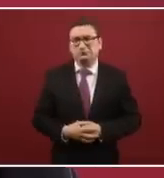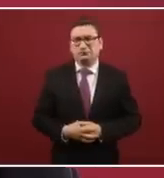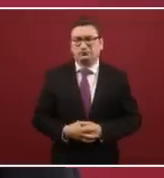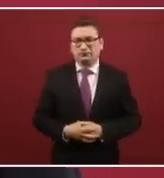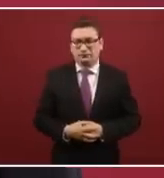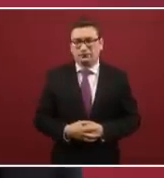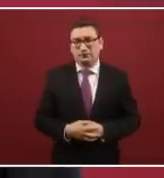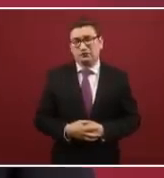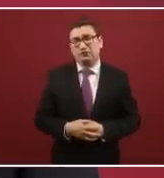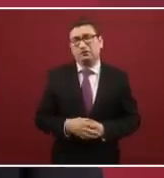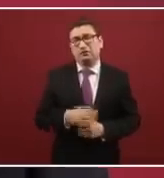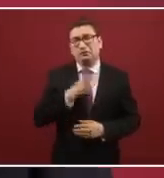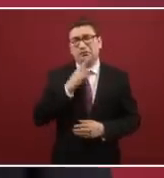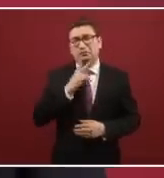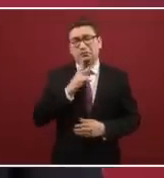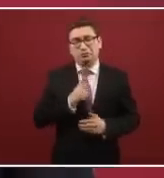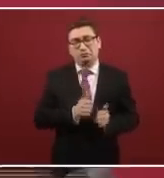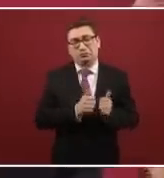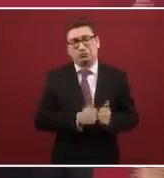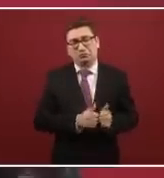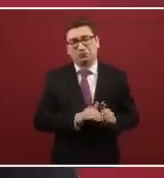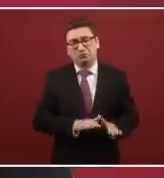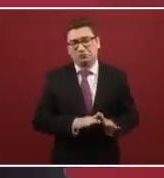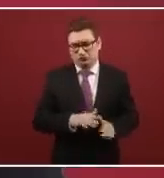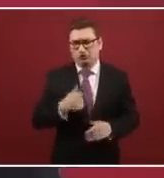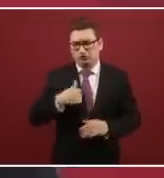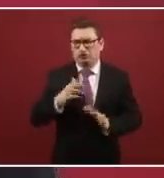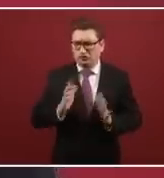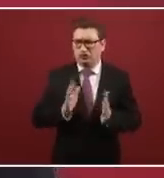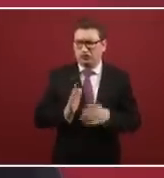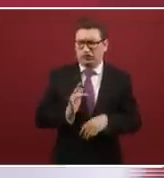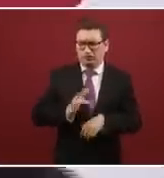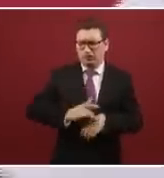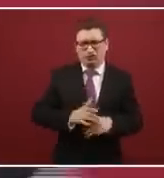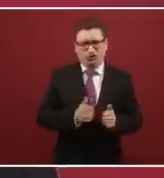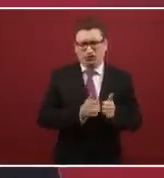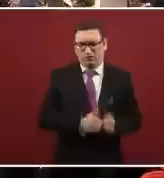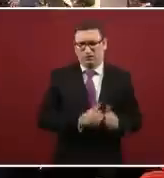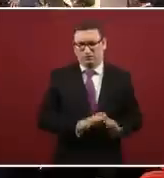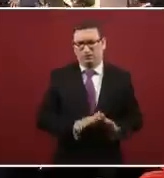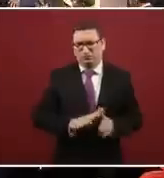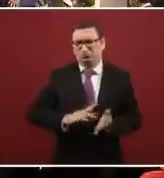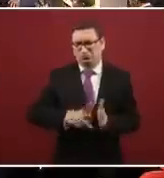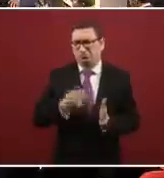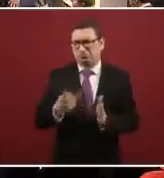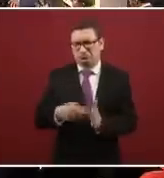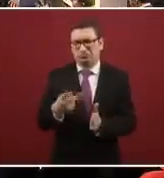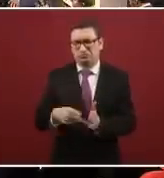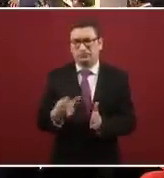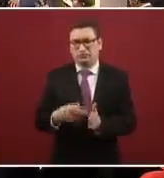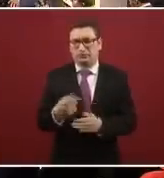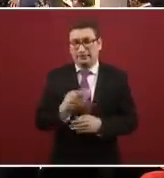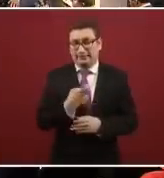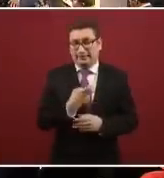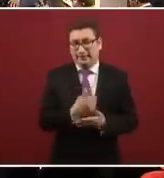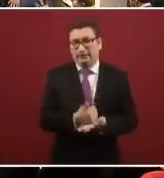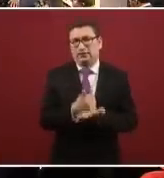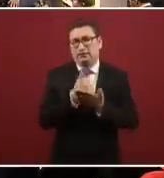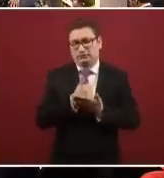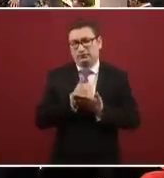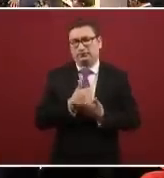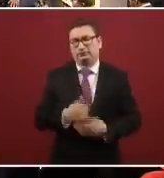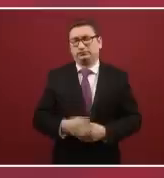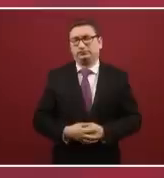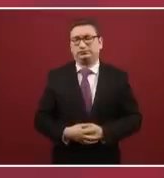El quedarme aquí, que ya lo he hecho, ya me he quedado varias ocasiones, me ayuda mucho,